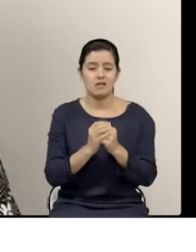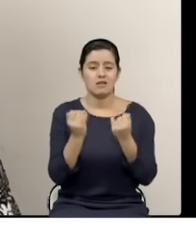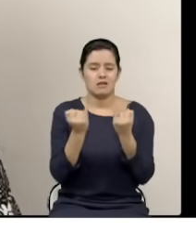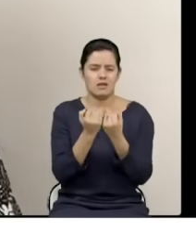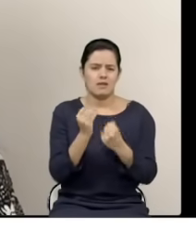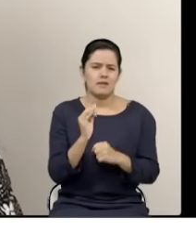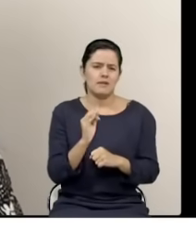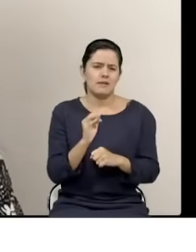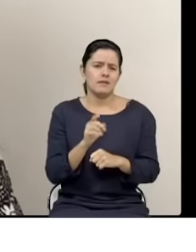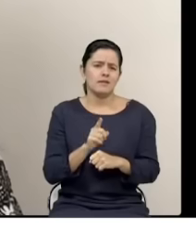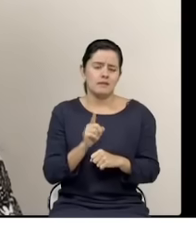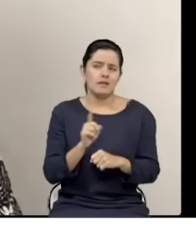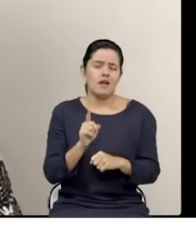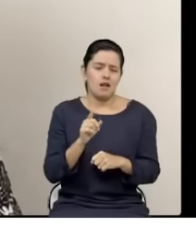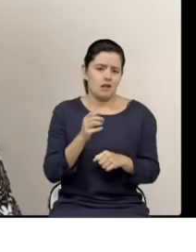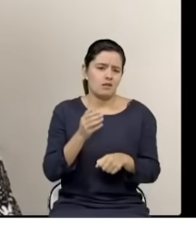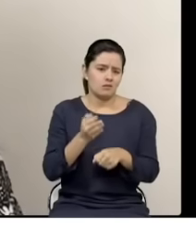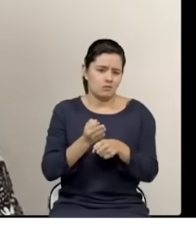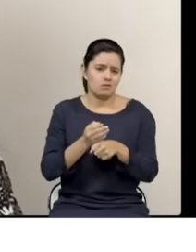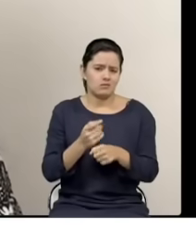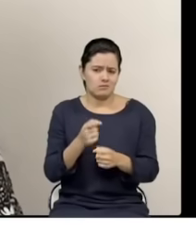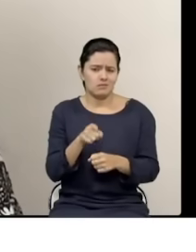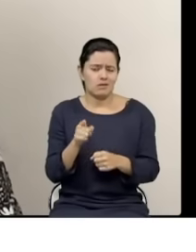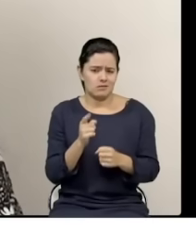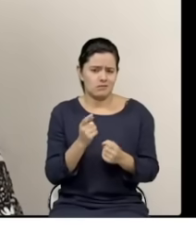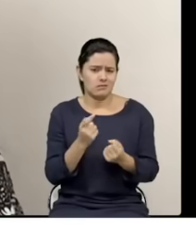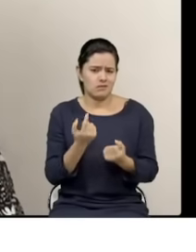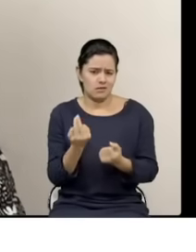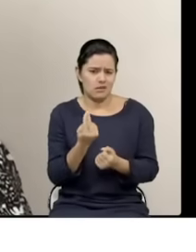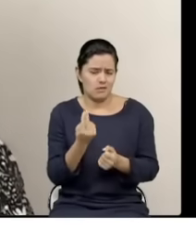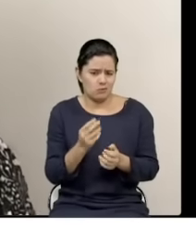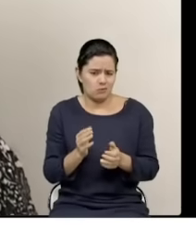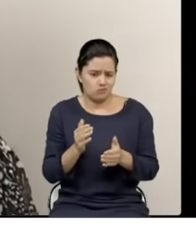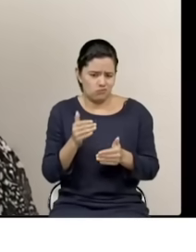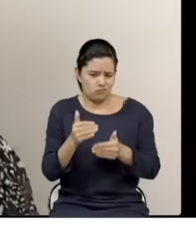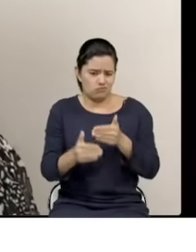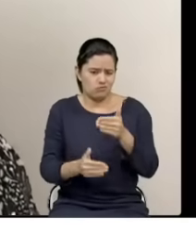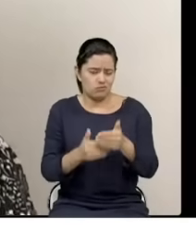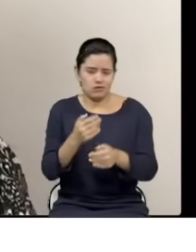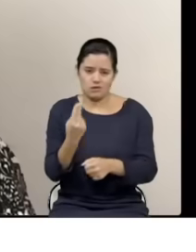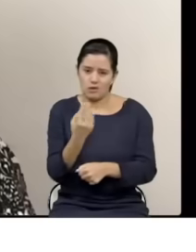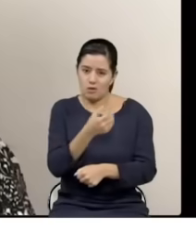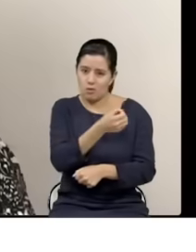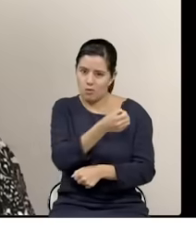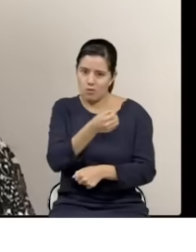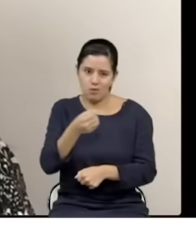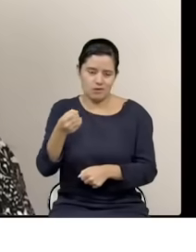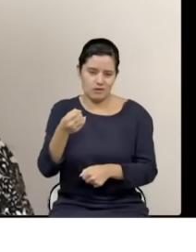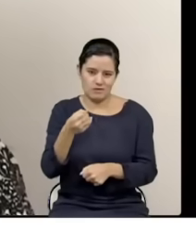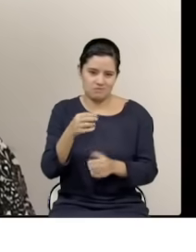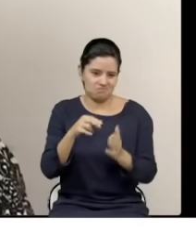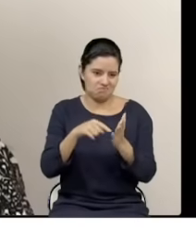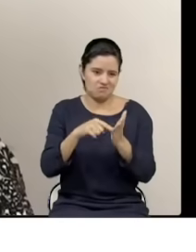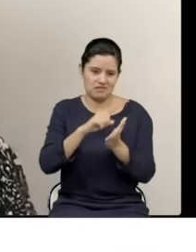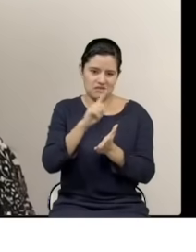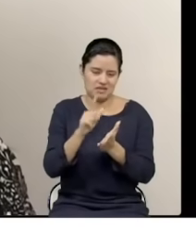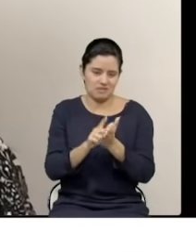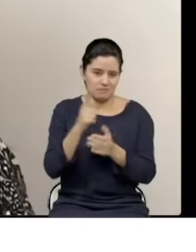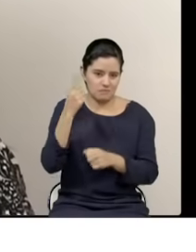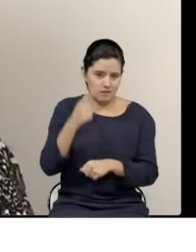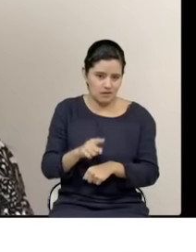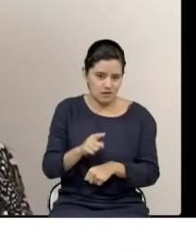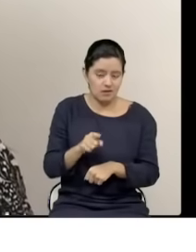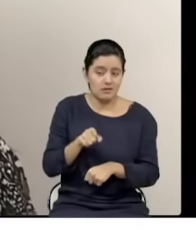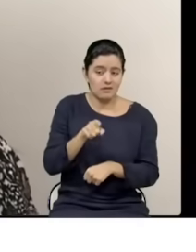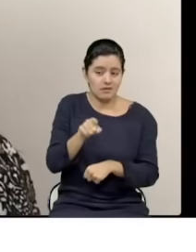con el ánimo de garantizar la certeza tenemos que seguir la ruta jurídica para mí incluso el medio de impugnación ya que se refería a una persona en